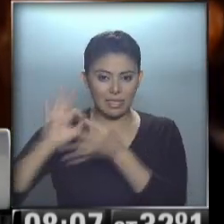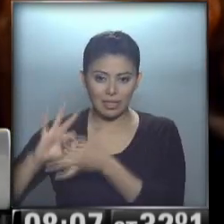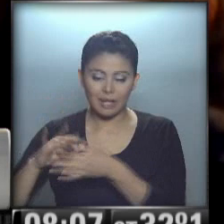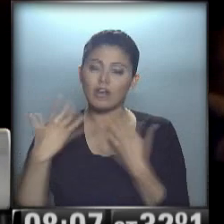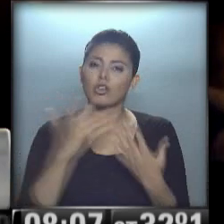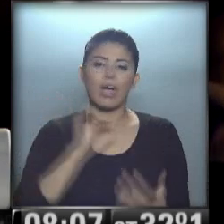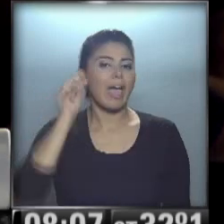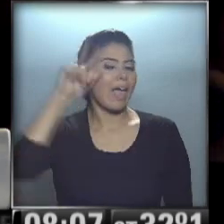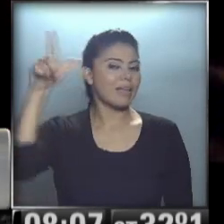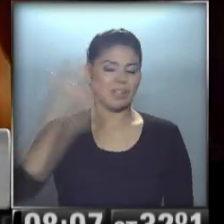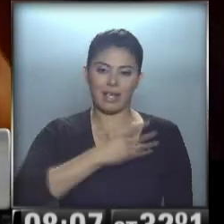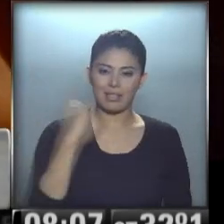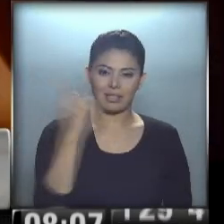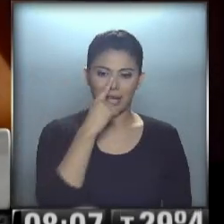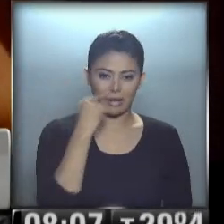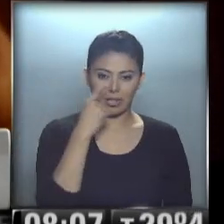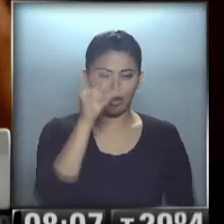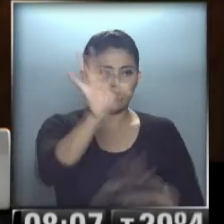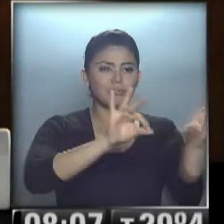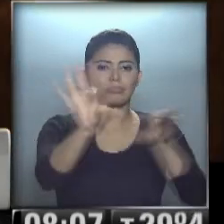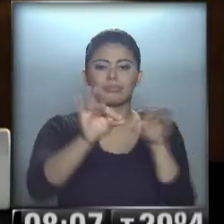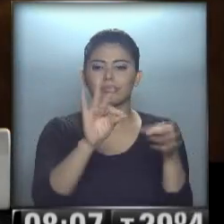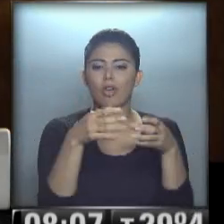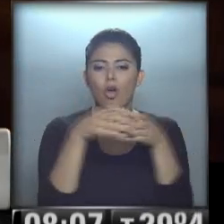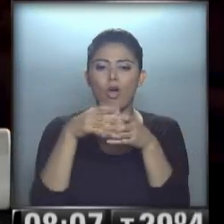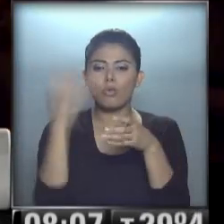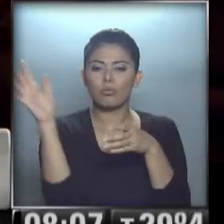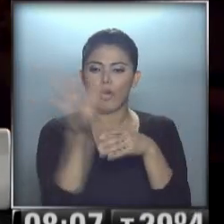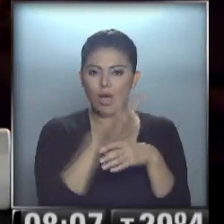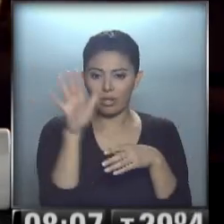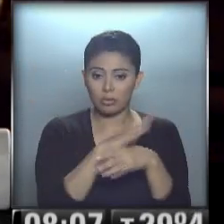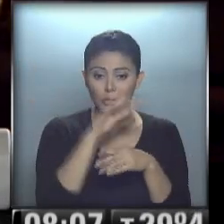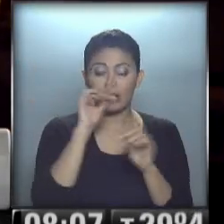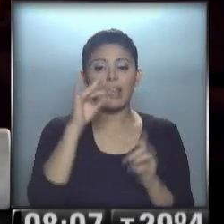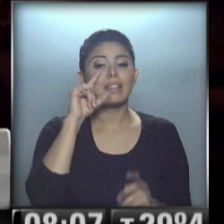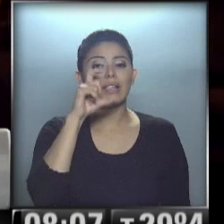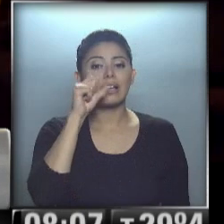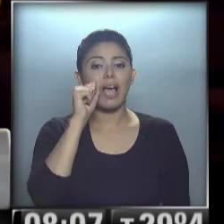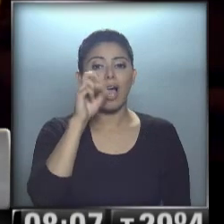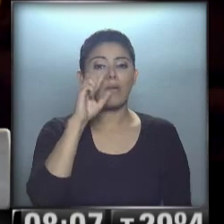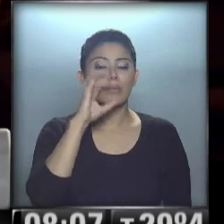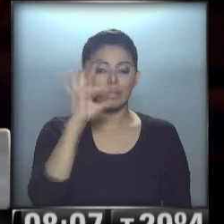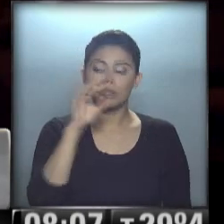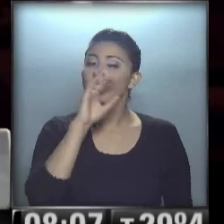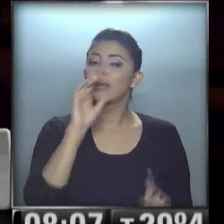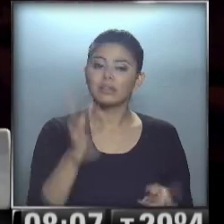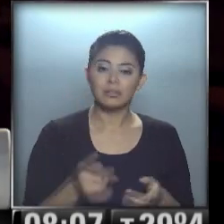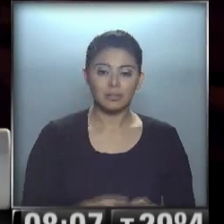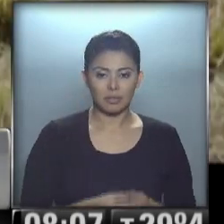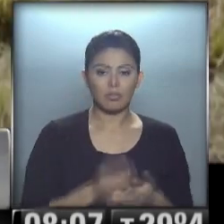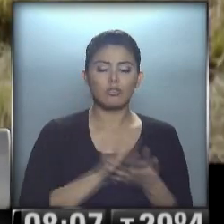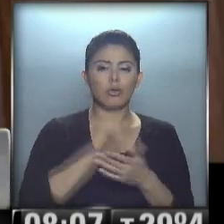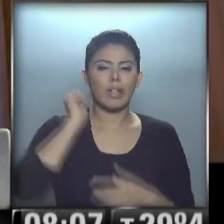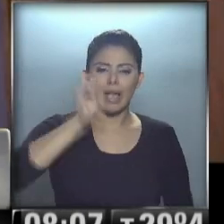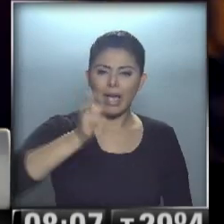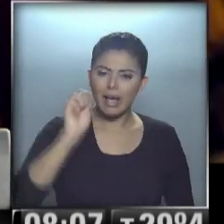estábamos extrañando, con un seleccionado de actores, una vez más con Leo DiCaprio, en una historia, un western que tiene que ver con la